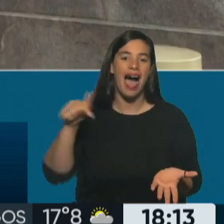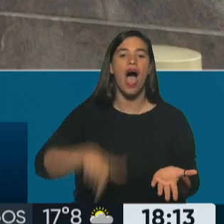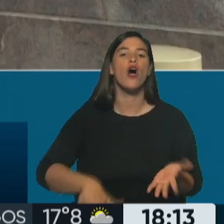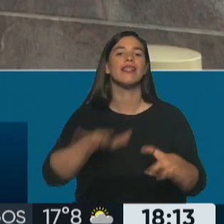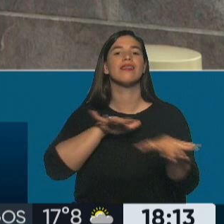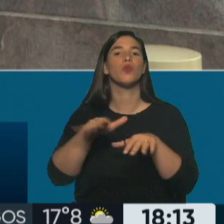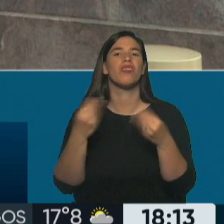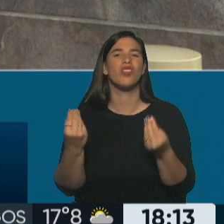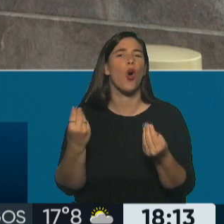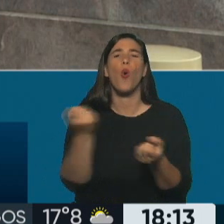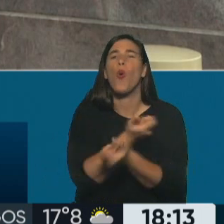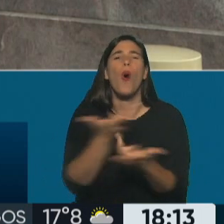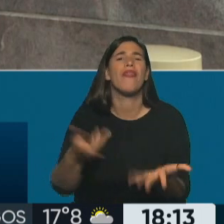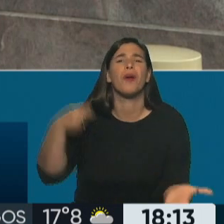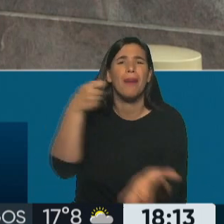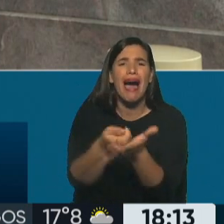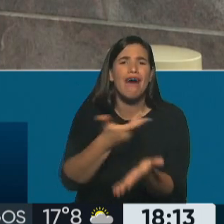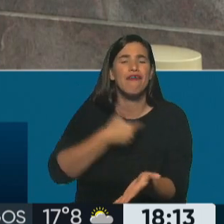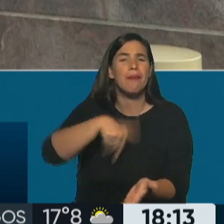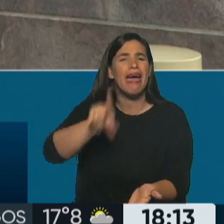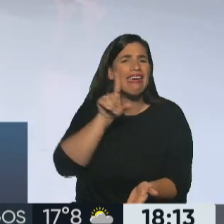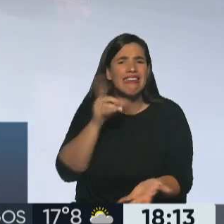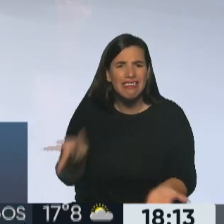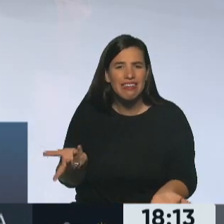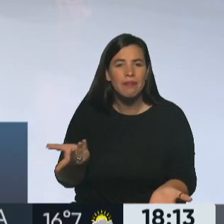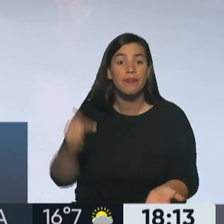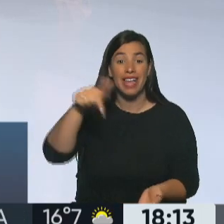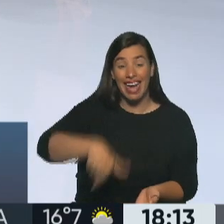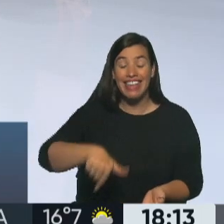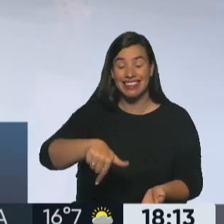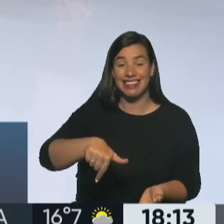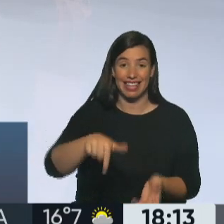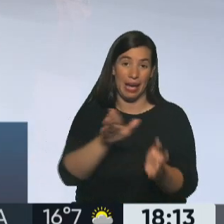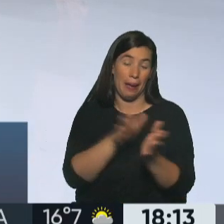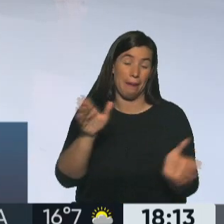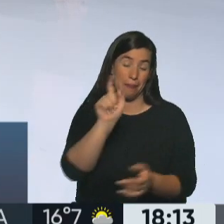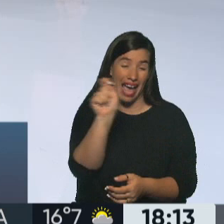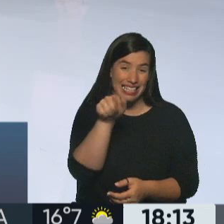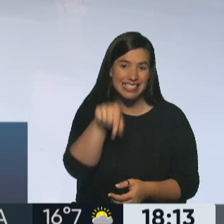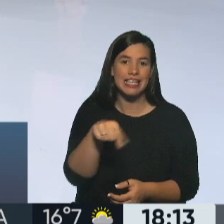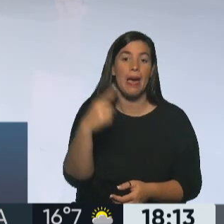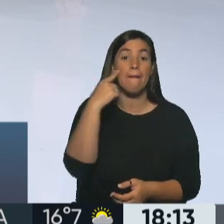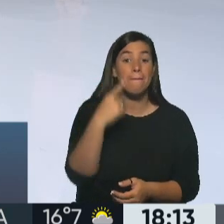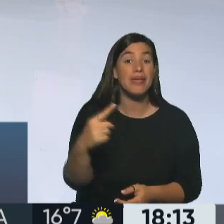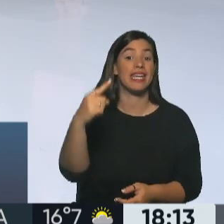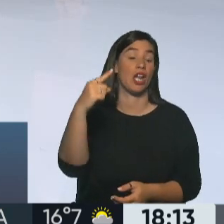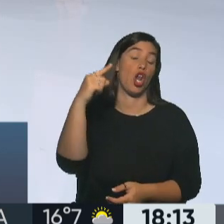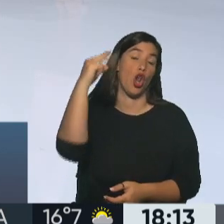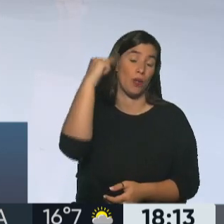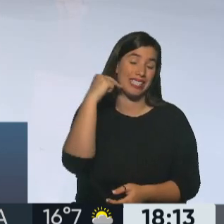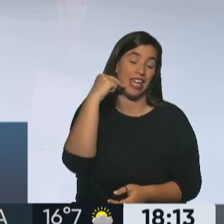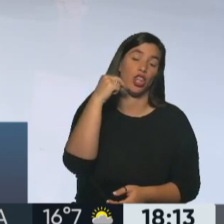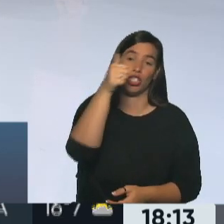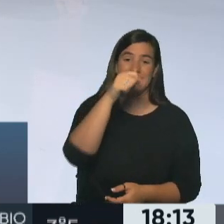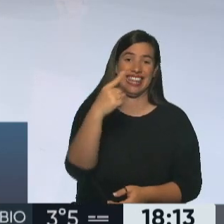que pagarle al FMI? Este mes hay que pagarle 1.961 millones de dólares, de los cuales el primer vencimiento